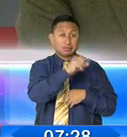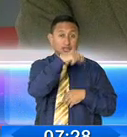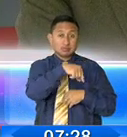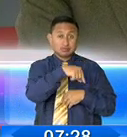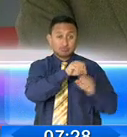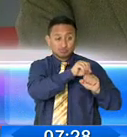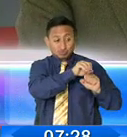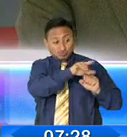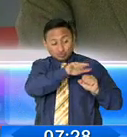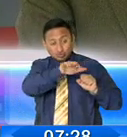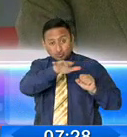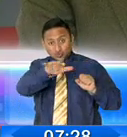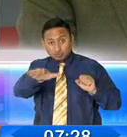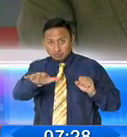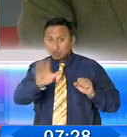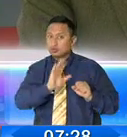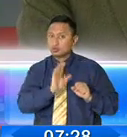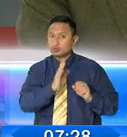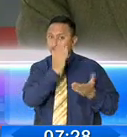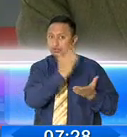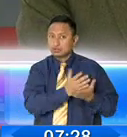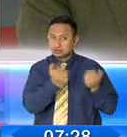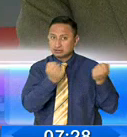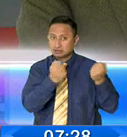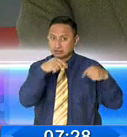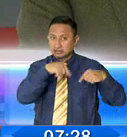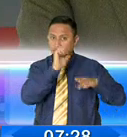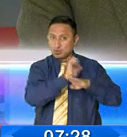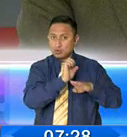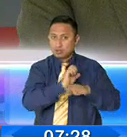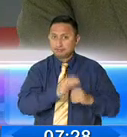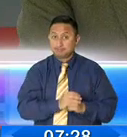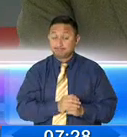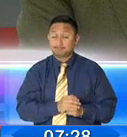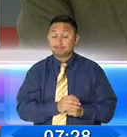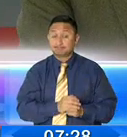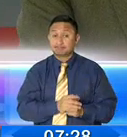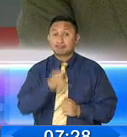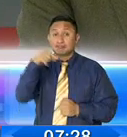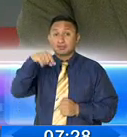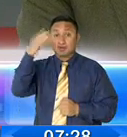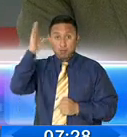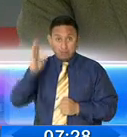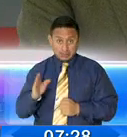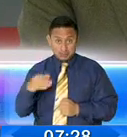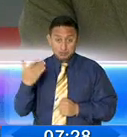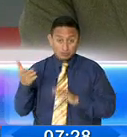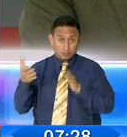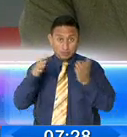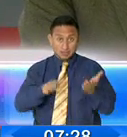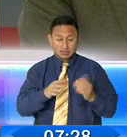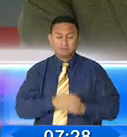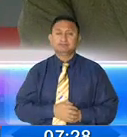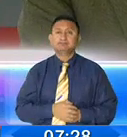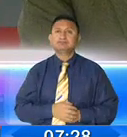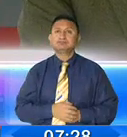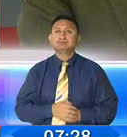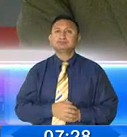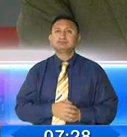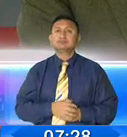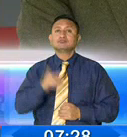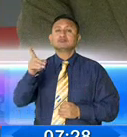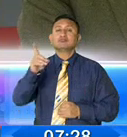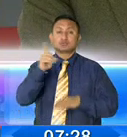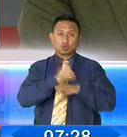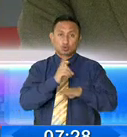en una variante prevalente en el país, ya que ha causado varios estragos en Brasil. Doctor Simancas, de acuerdo al informe del Ministerio de Salud